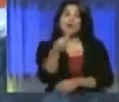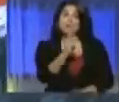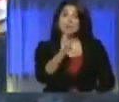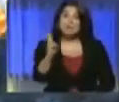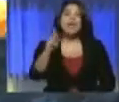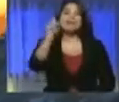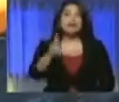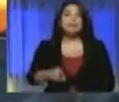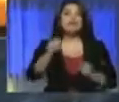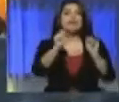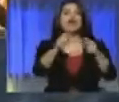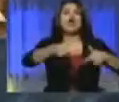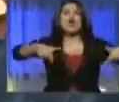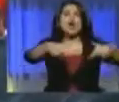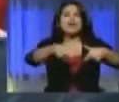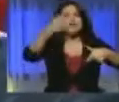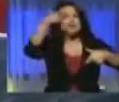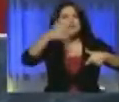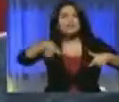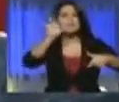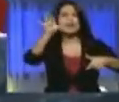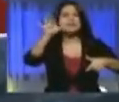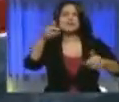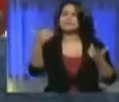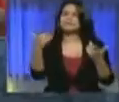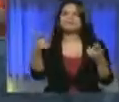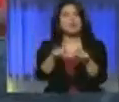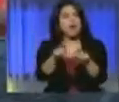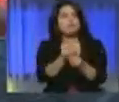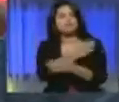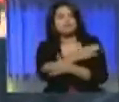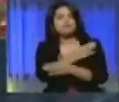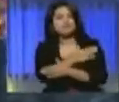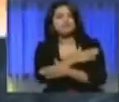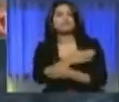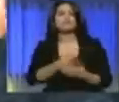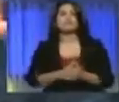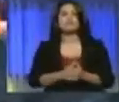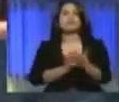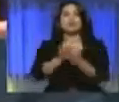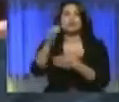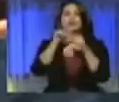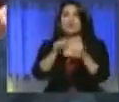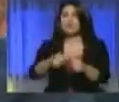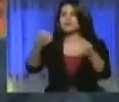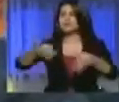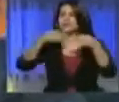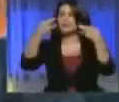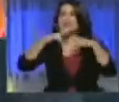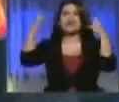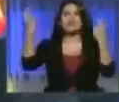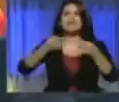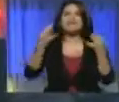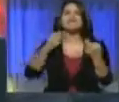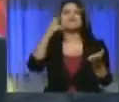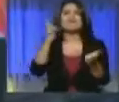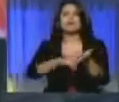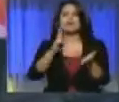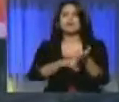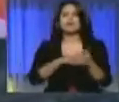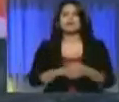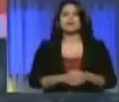Patria. Sigan en la calle, compañeros, con la verdad, tremenda movilización hicieron en los taques